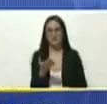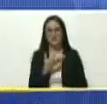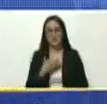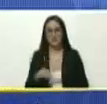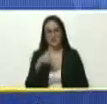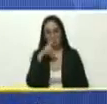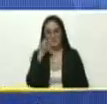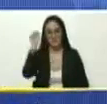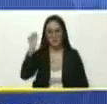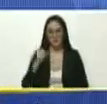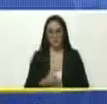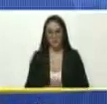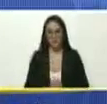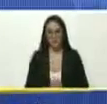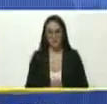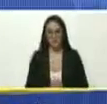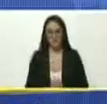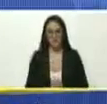Maduro Moros.